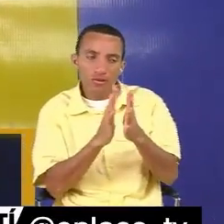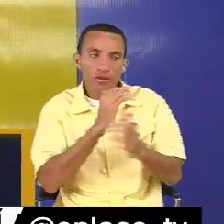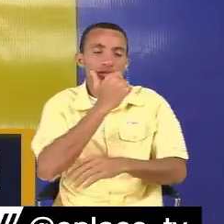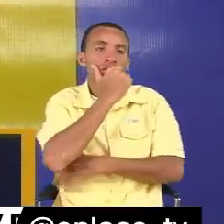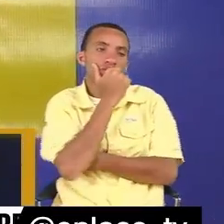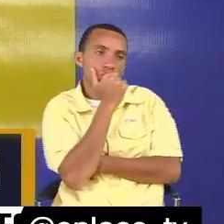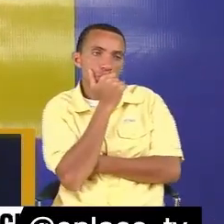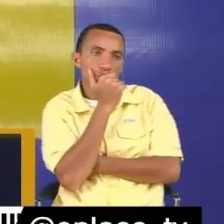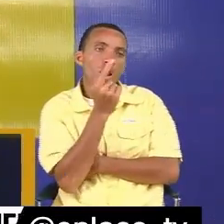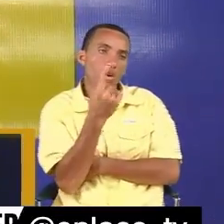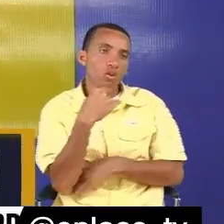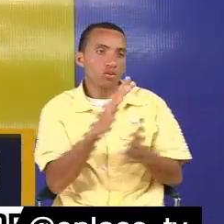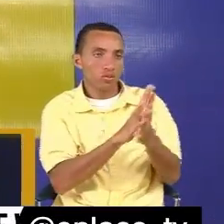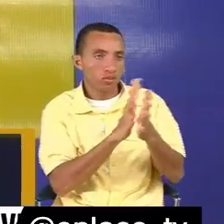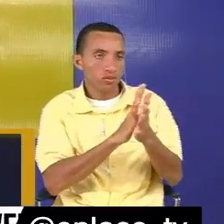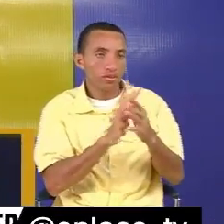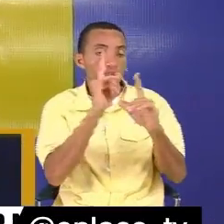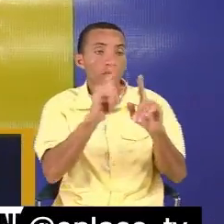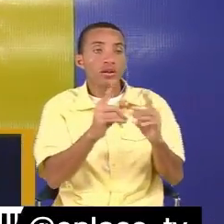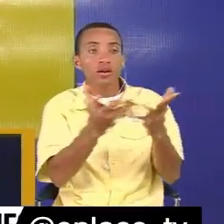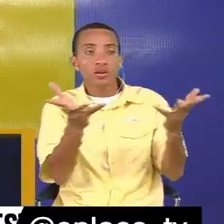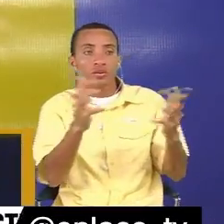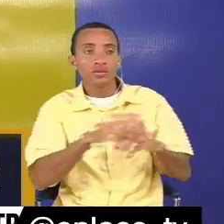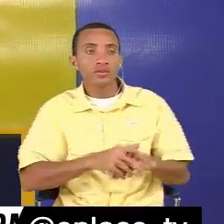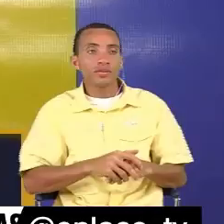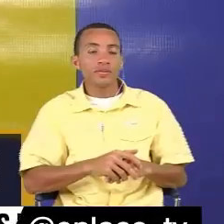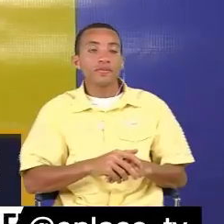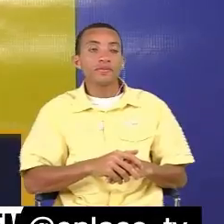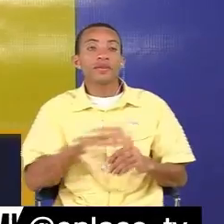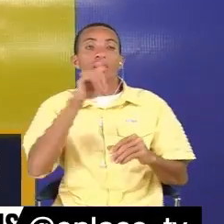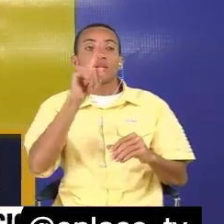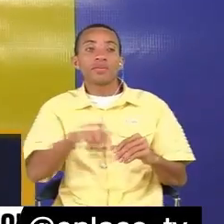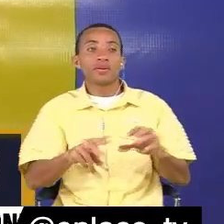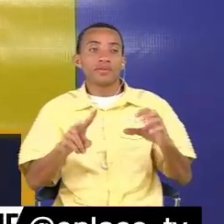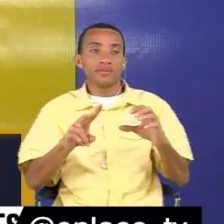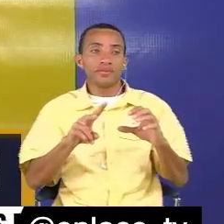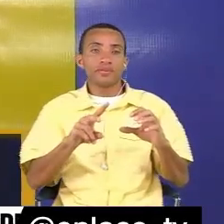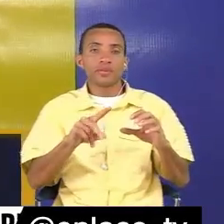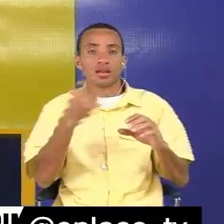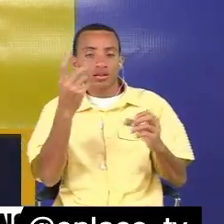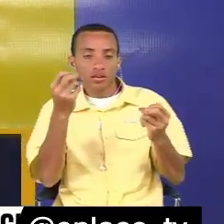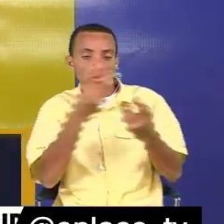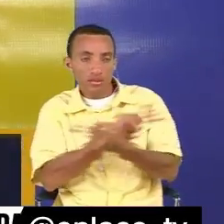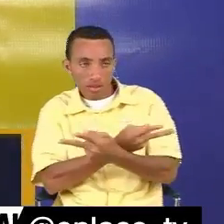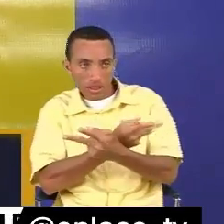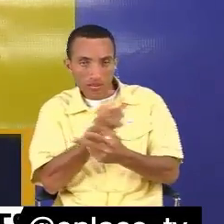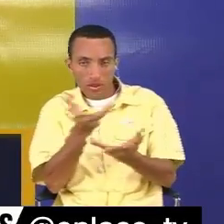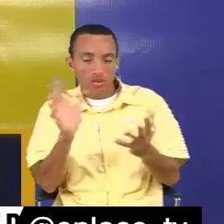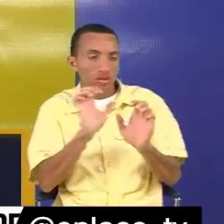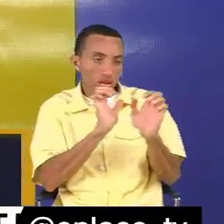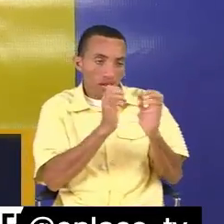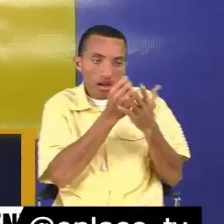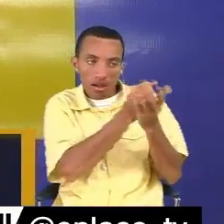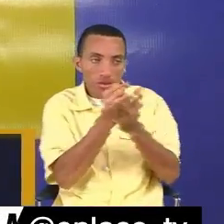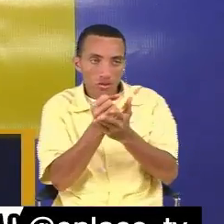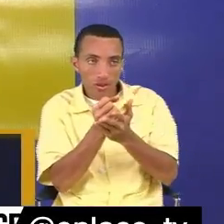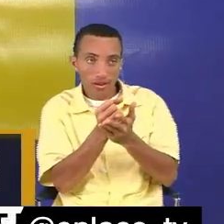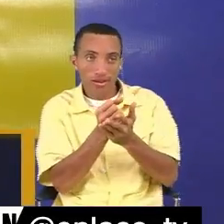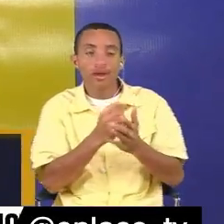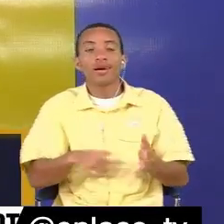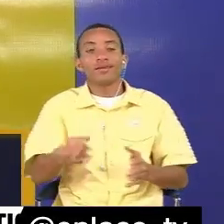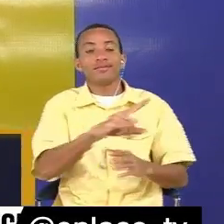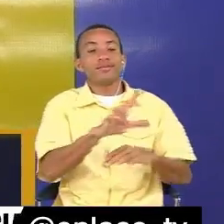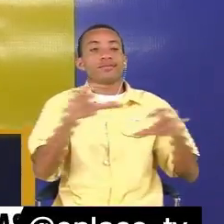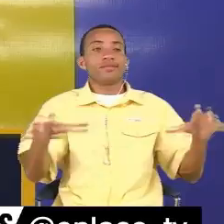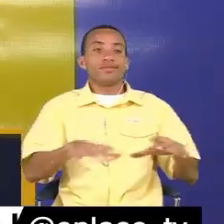que pues en su momento a través del Centro de Atención Penal Integral de Víctimas se les recepcione la denuncia. Esta actividad